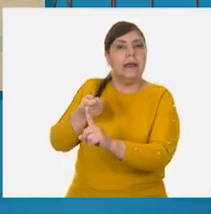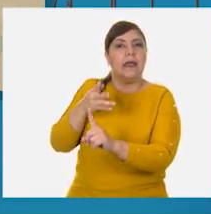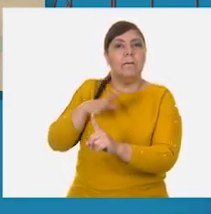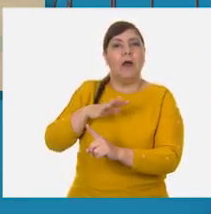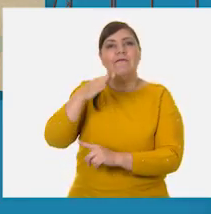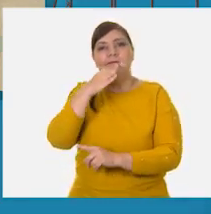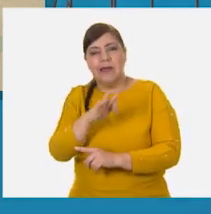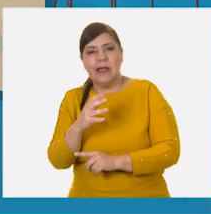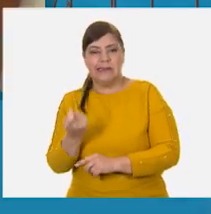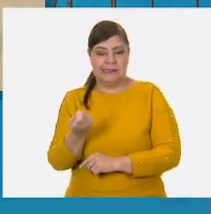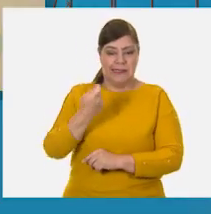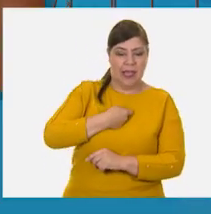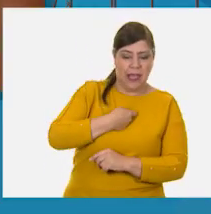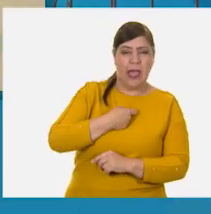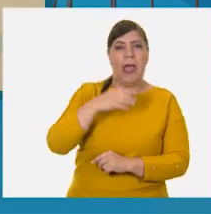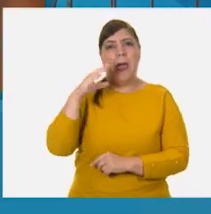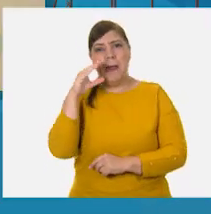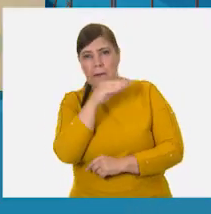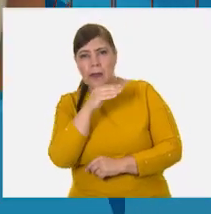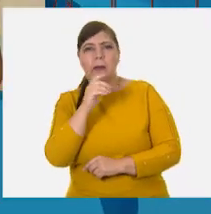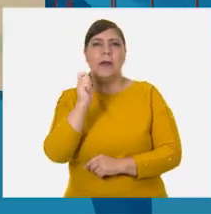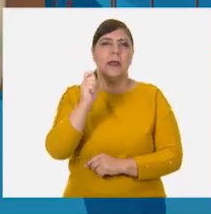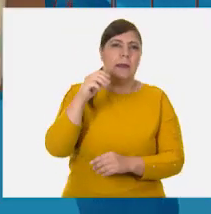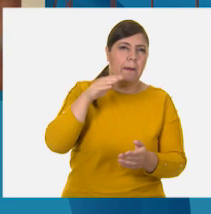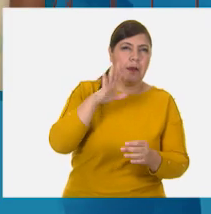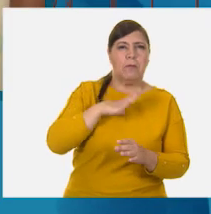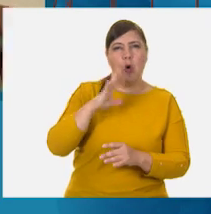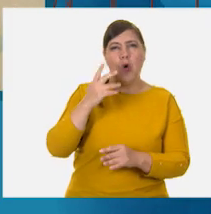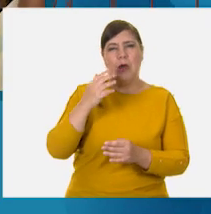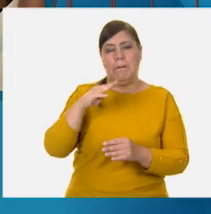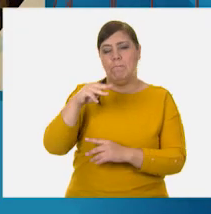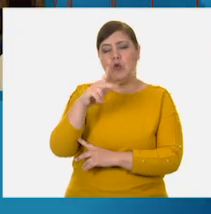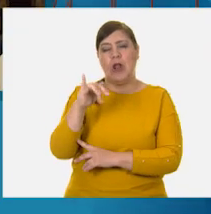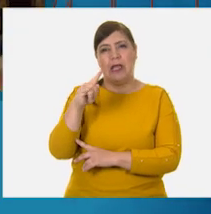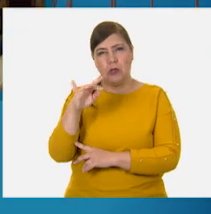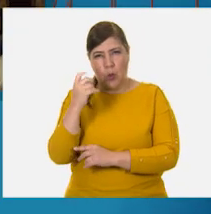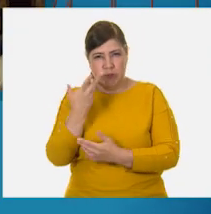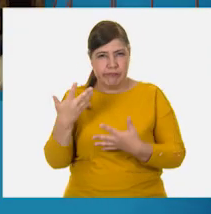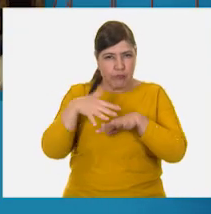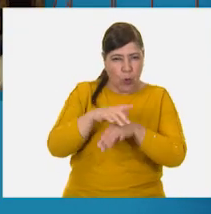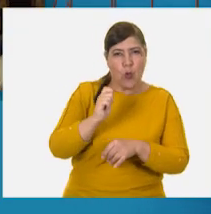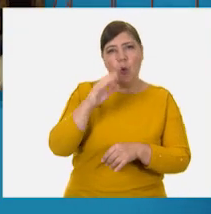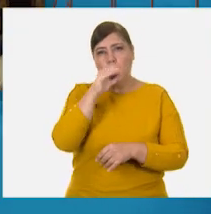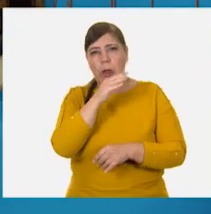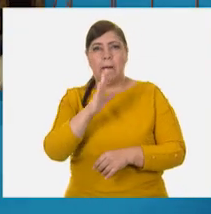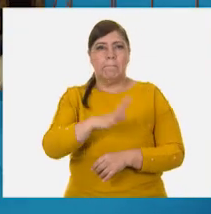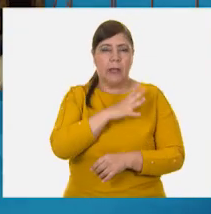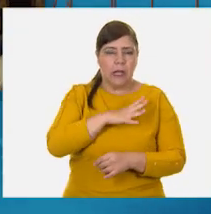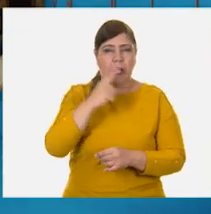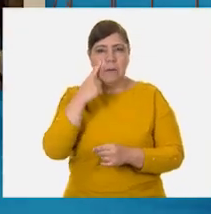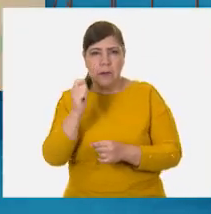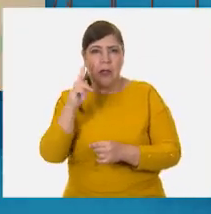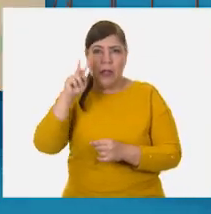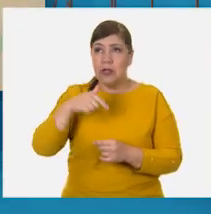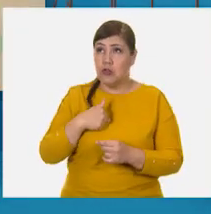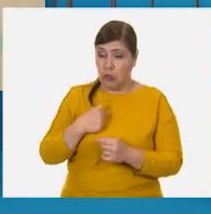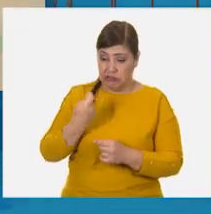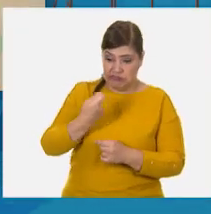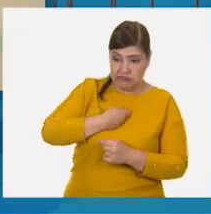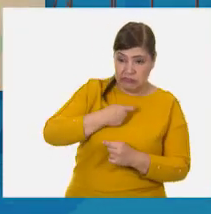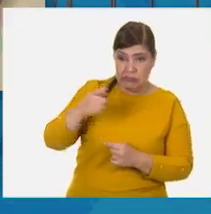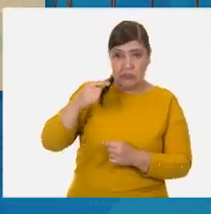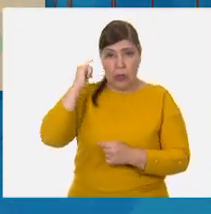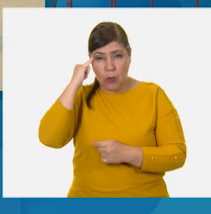blancos, mestizos, negros y mulatos que compartían la cultura local sin identificarse ni con los peninsulares ni con los indios. Creaban